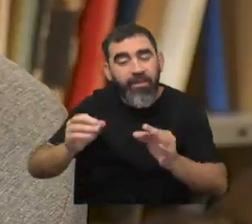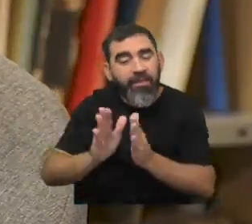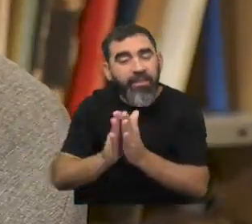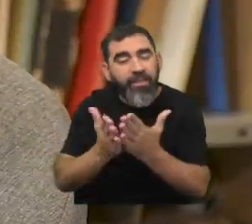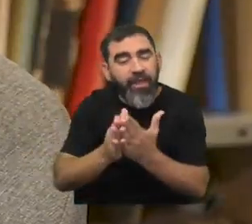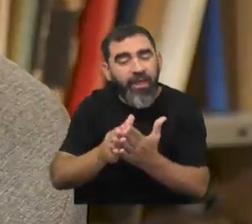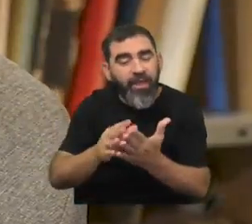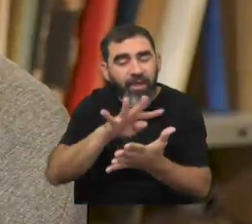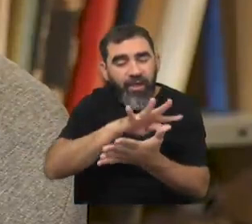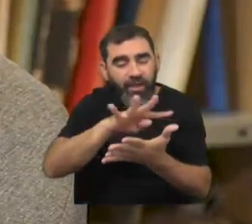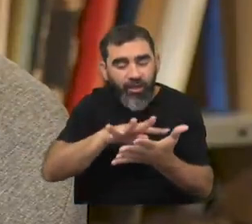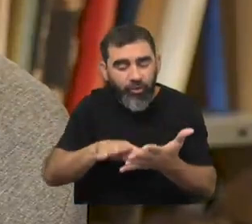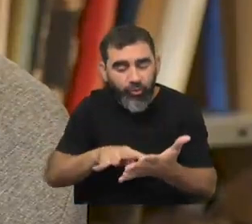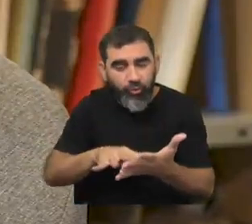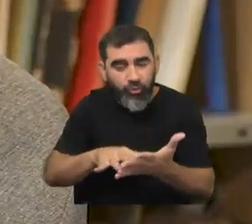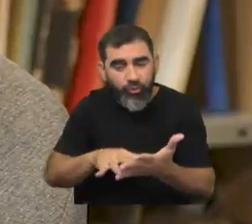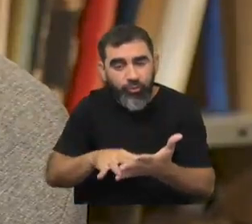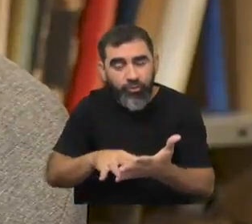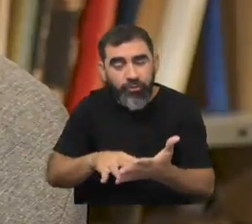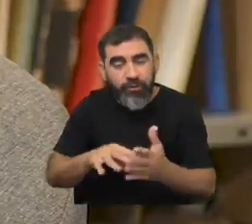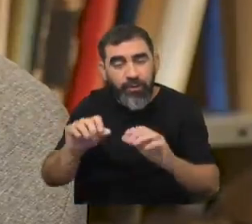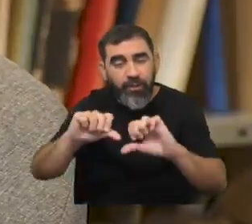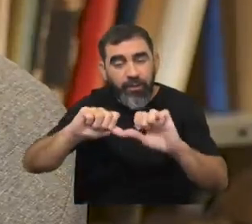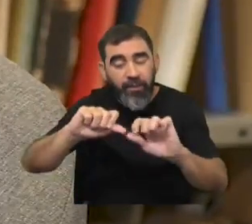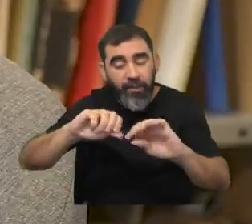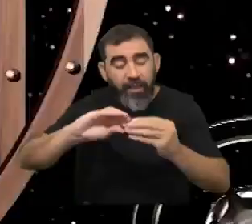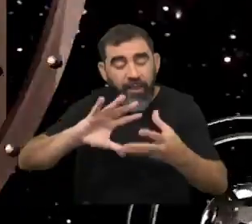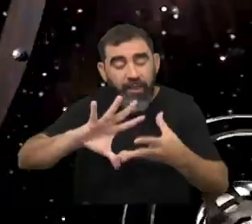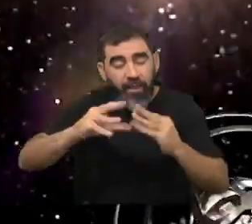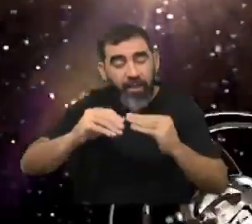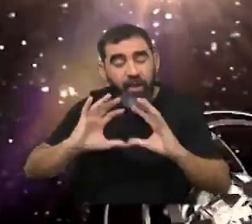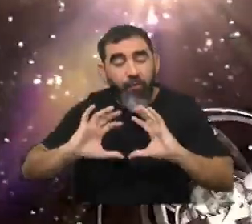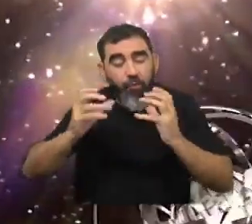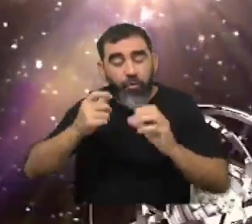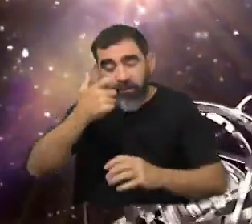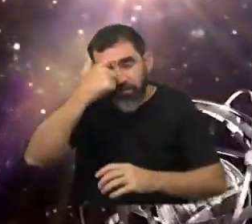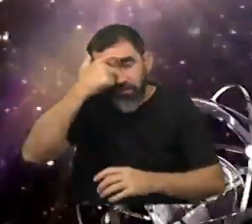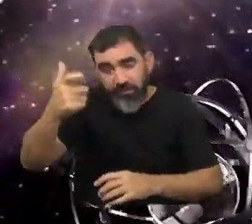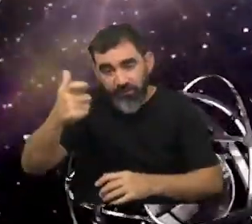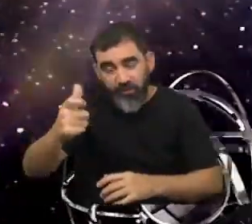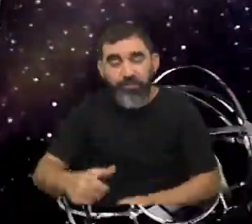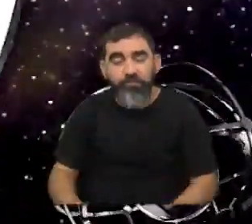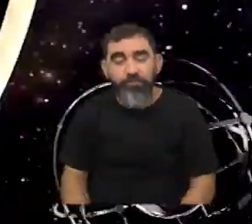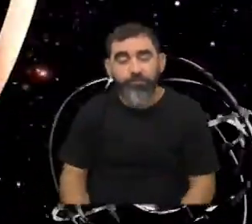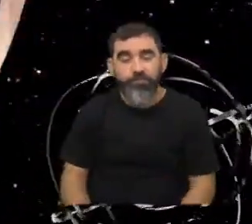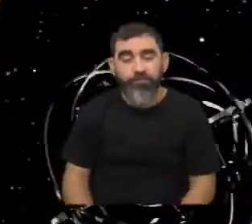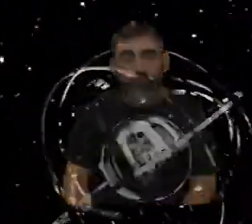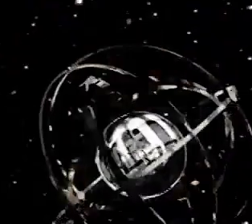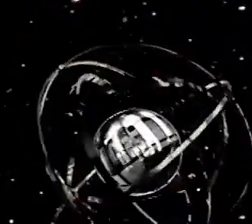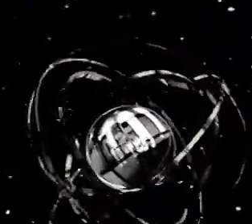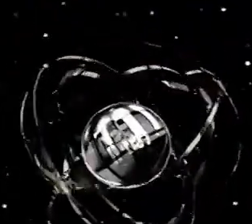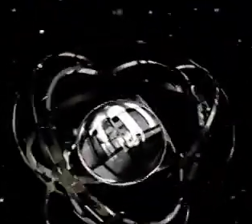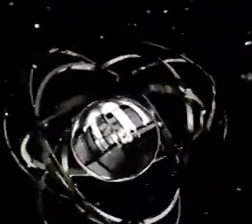clásico en el estudio de la ciencia, que es La estructura de las revoluciones científicas de Thomas Kuhn.